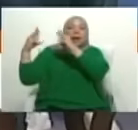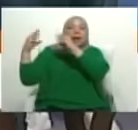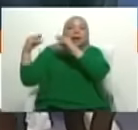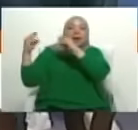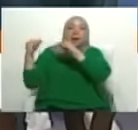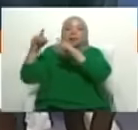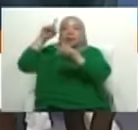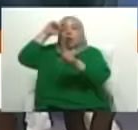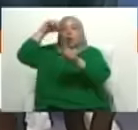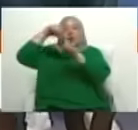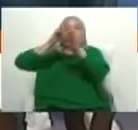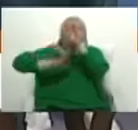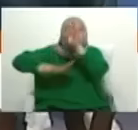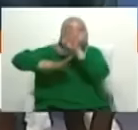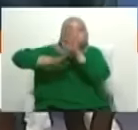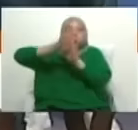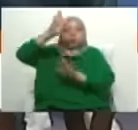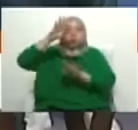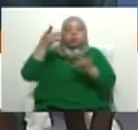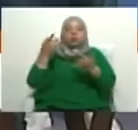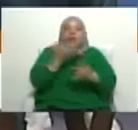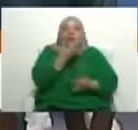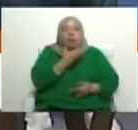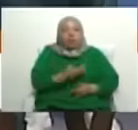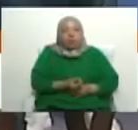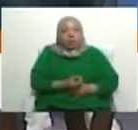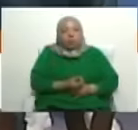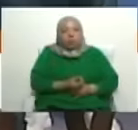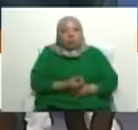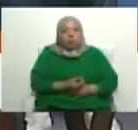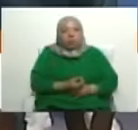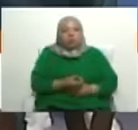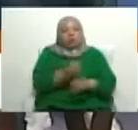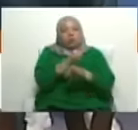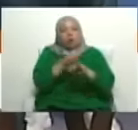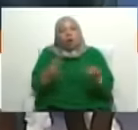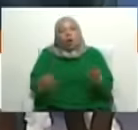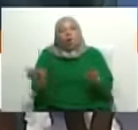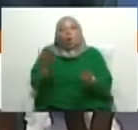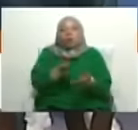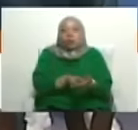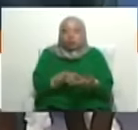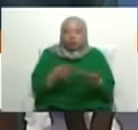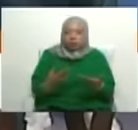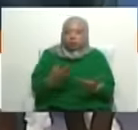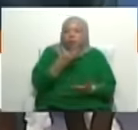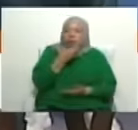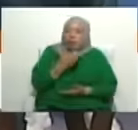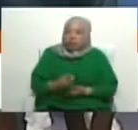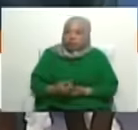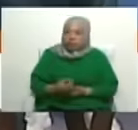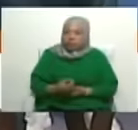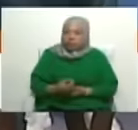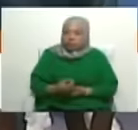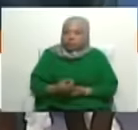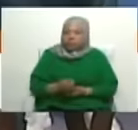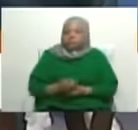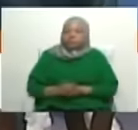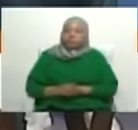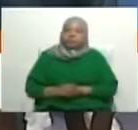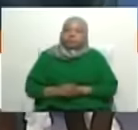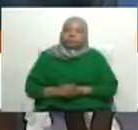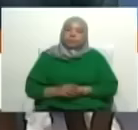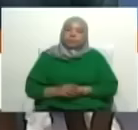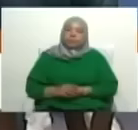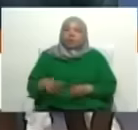avance, como es el caso de las Navidades. Tienen una compulsión a la repetición con las Navidades, como el